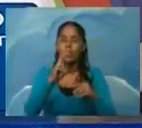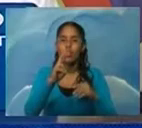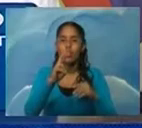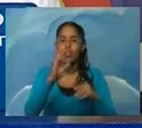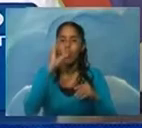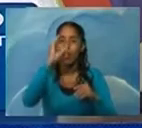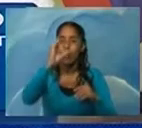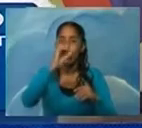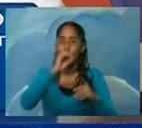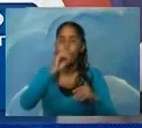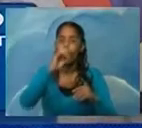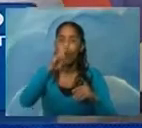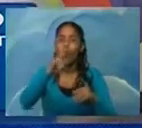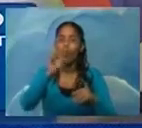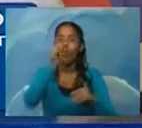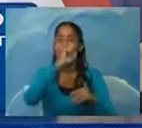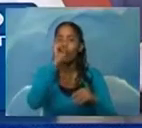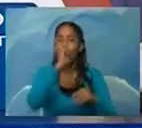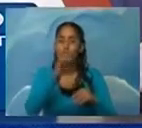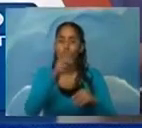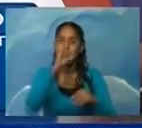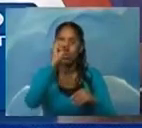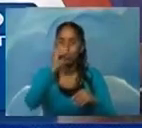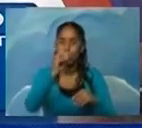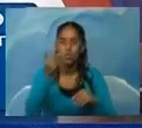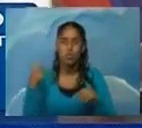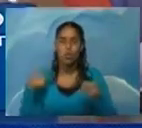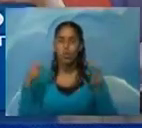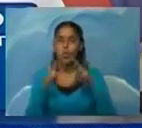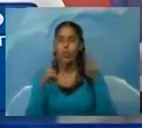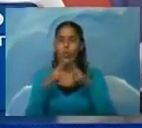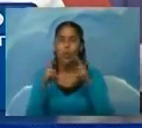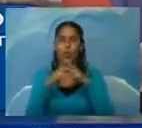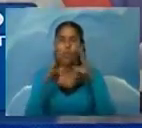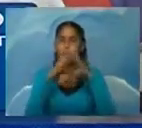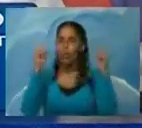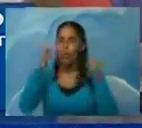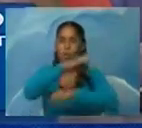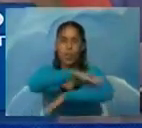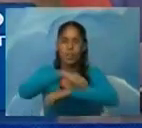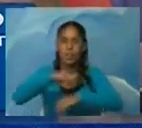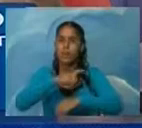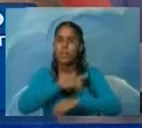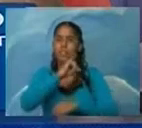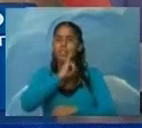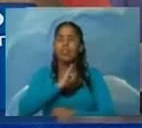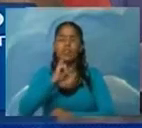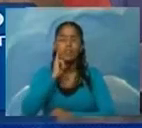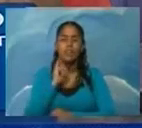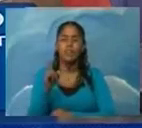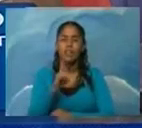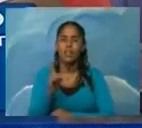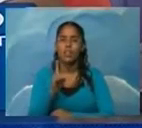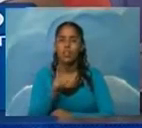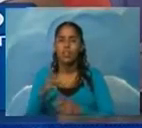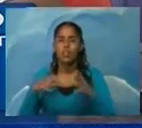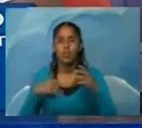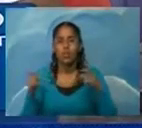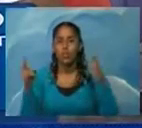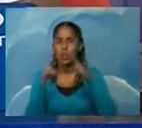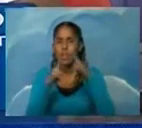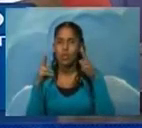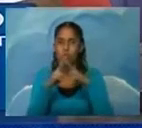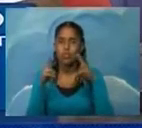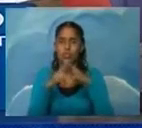engañar diciéndole que yo conozco todos los animales de Israel. No, señor, el corzo no lo he